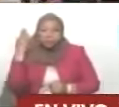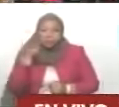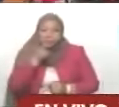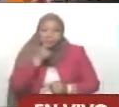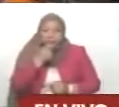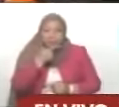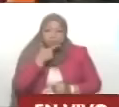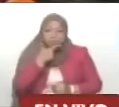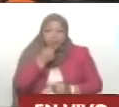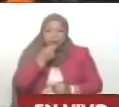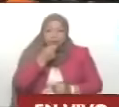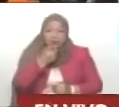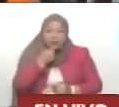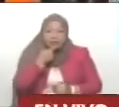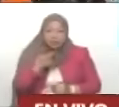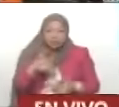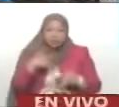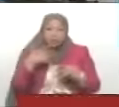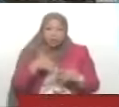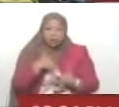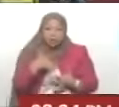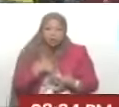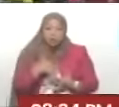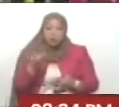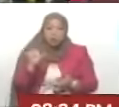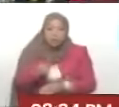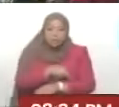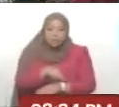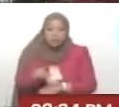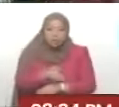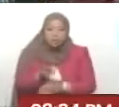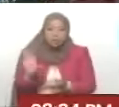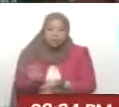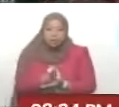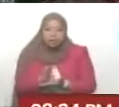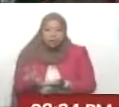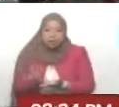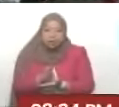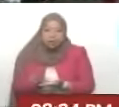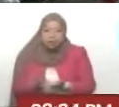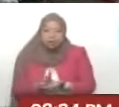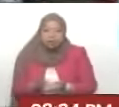Camaguán que ha sido inspiración de poetas, de cantantes.